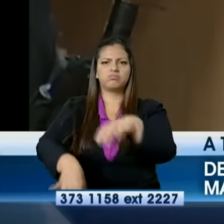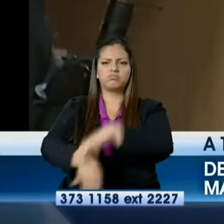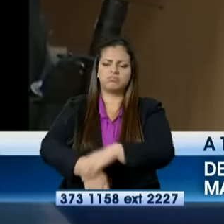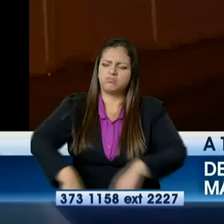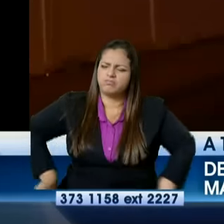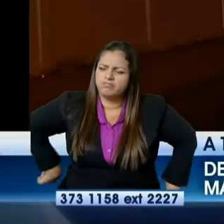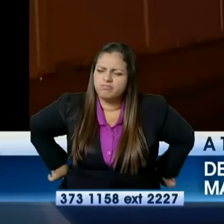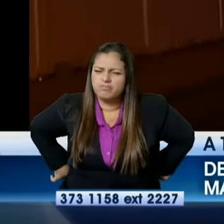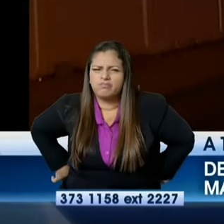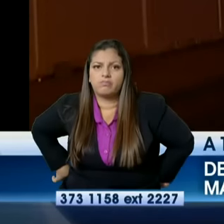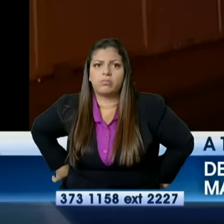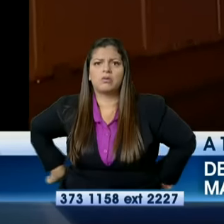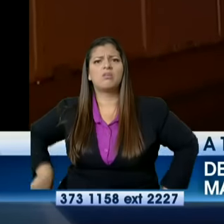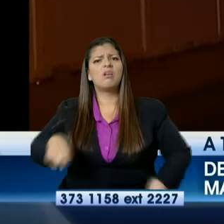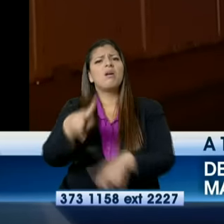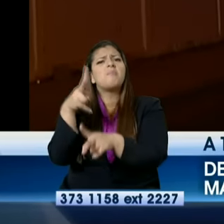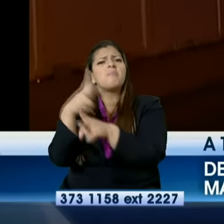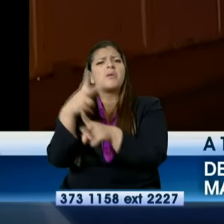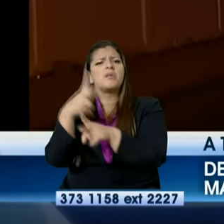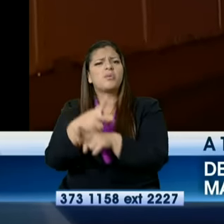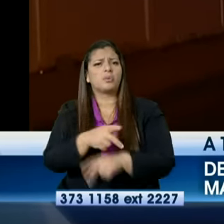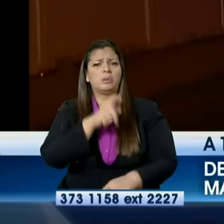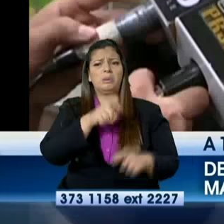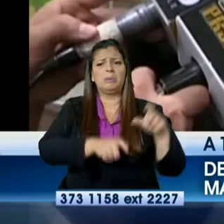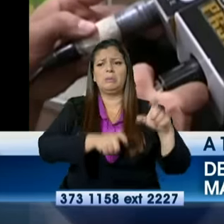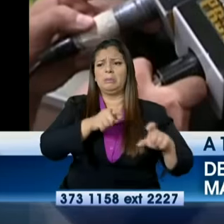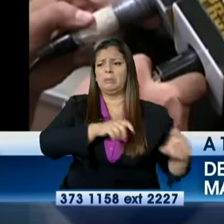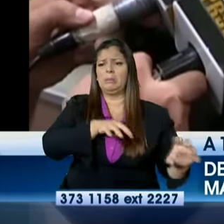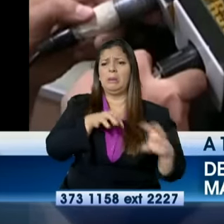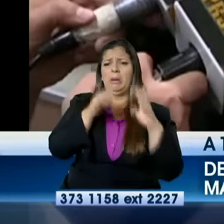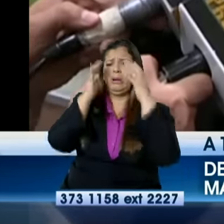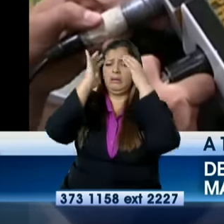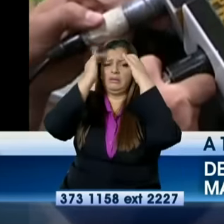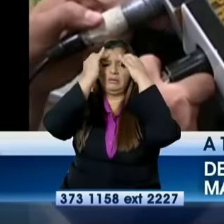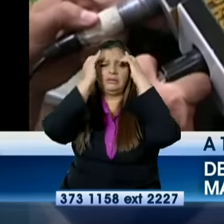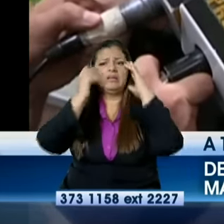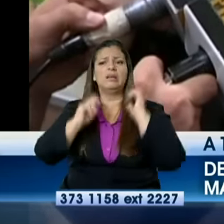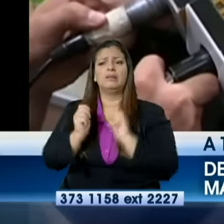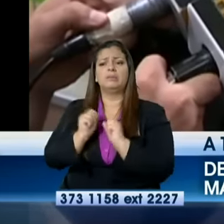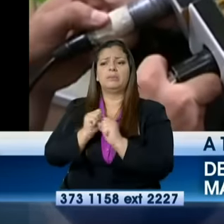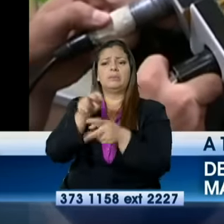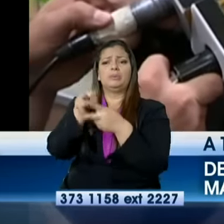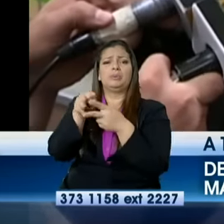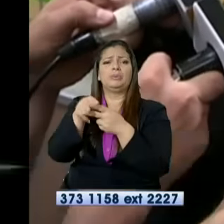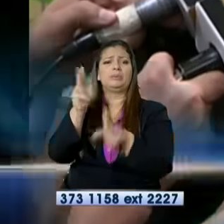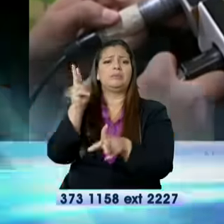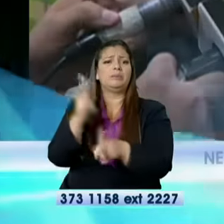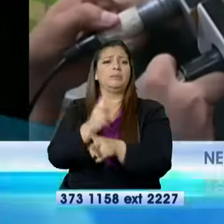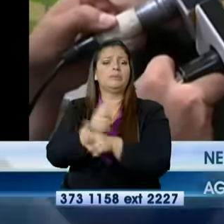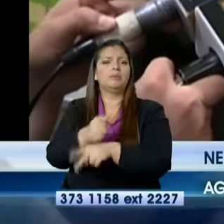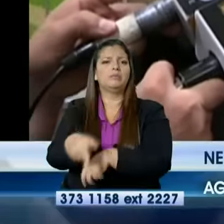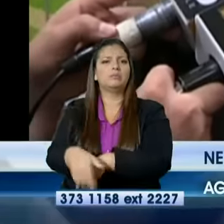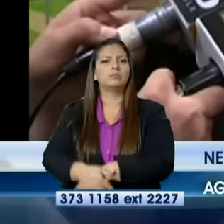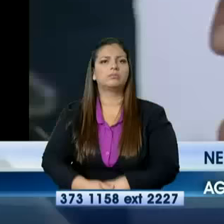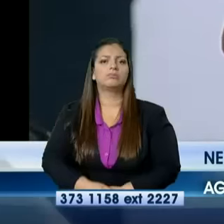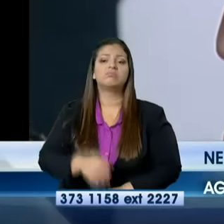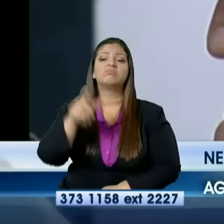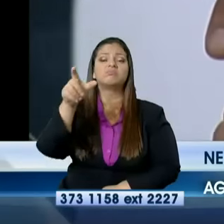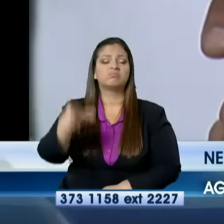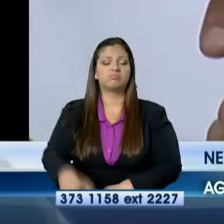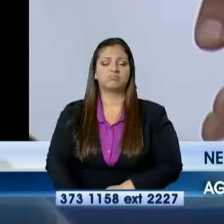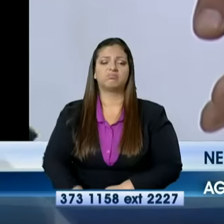en zozobra a un grupo de habitantes del sector. He ordenado la aprehensión de este sujeto a fin de